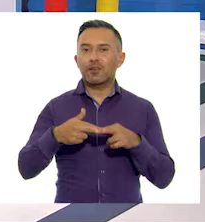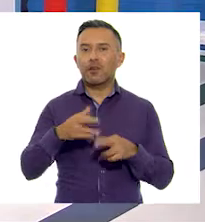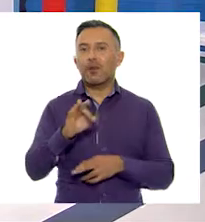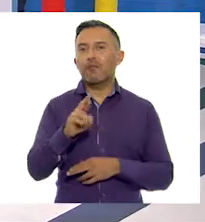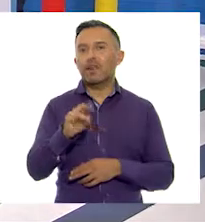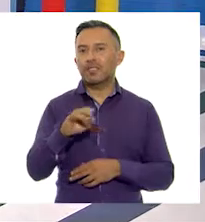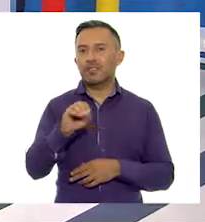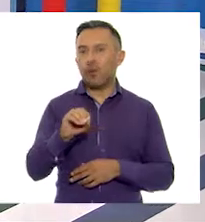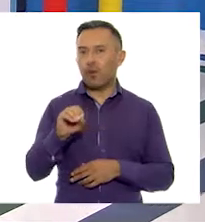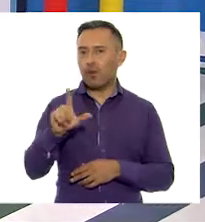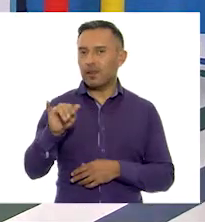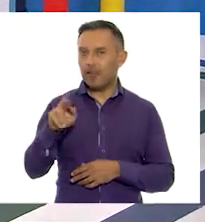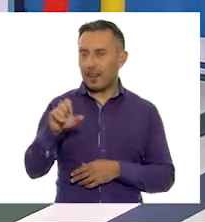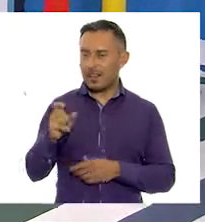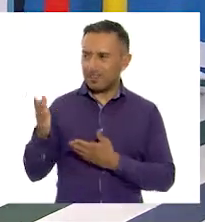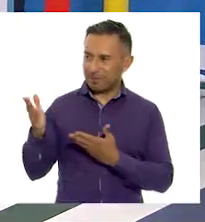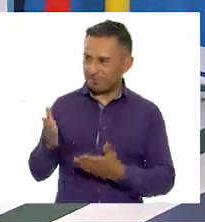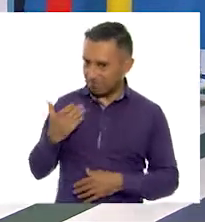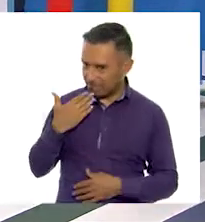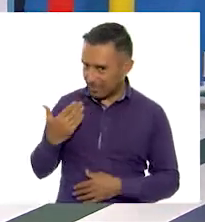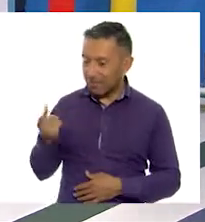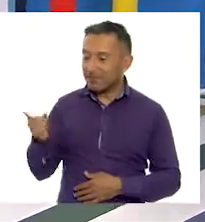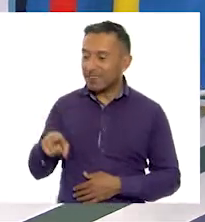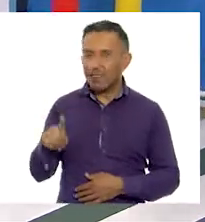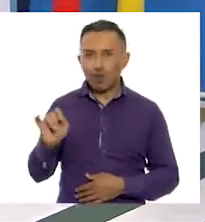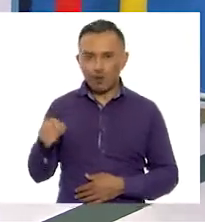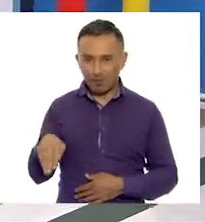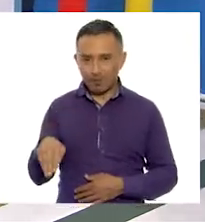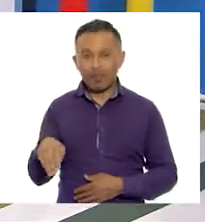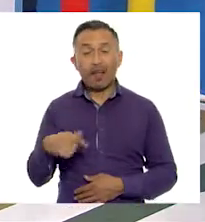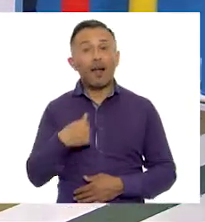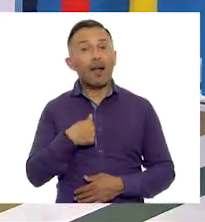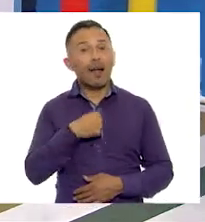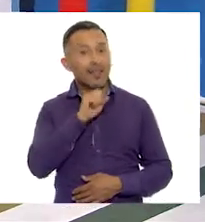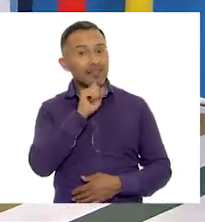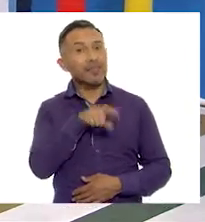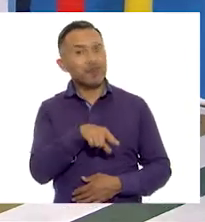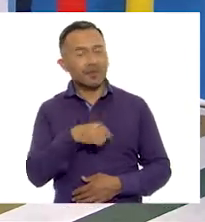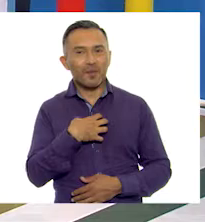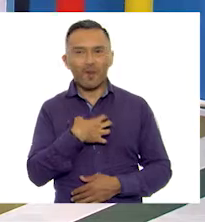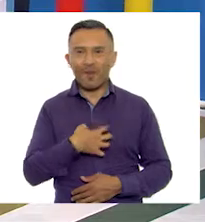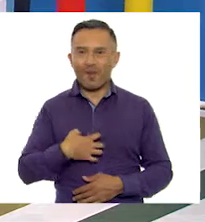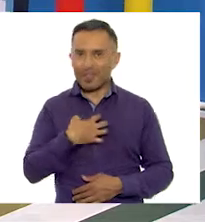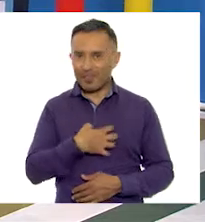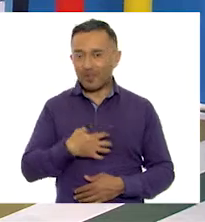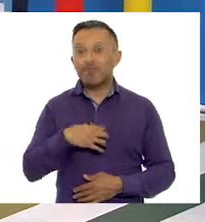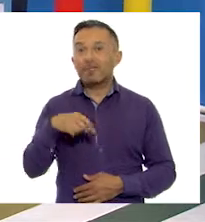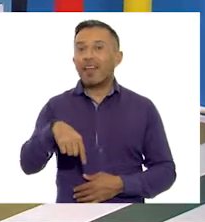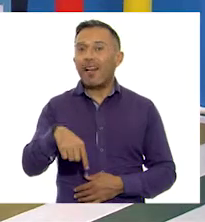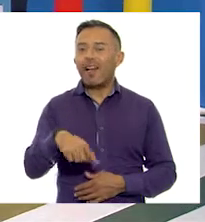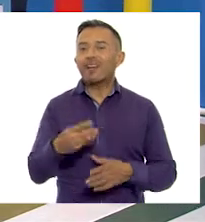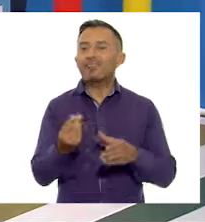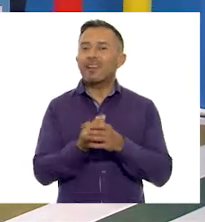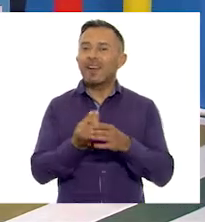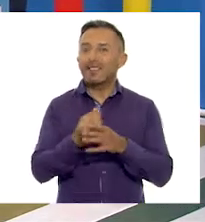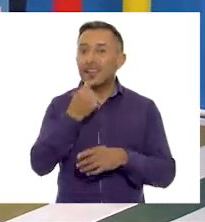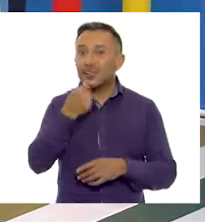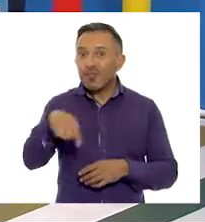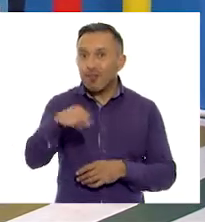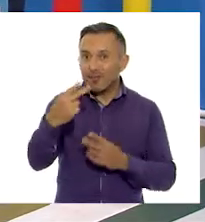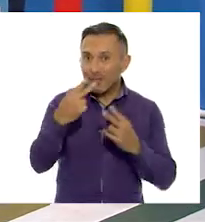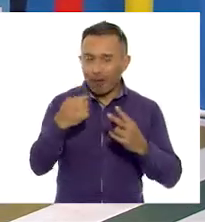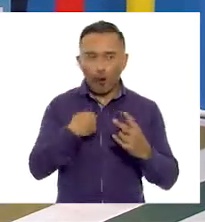por supuesto, a Ton. Muy bien. A mí también me alegra compartir este espacio con todos nuestros niños en casa, contigo, Juan Carlos,